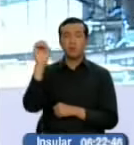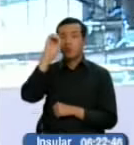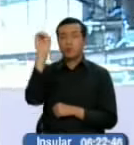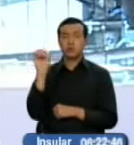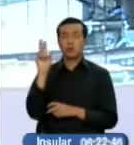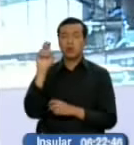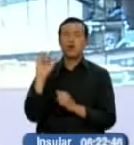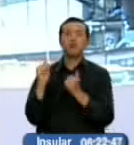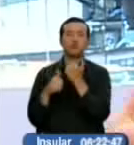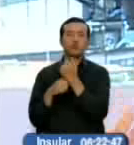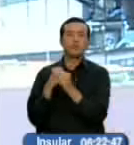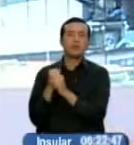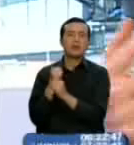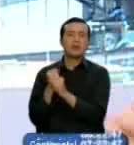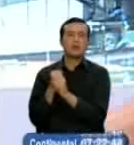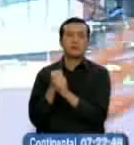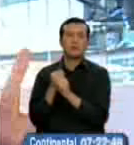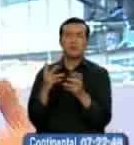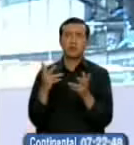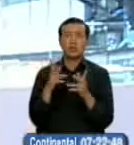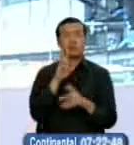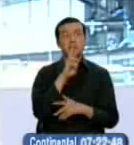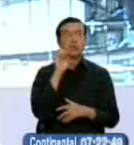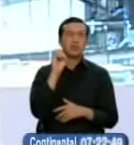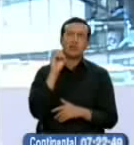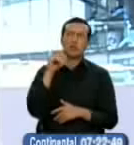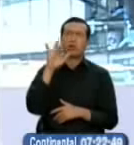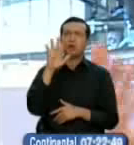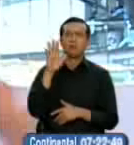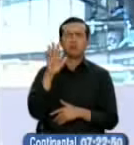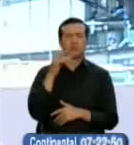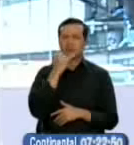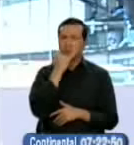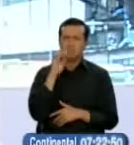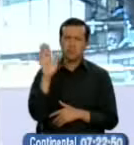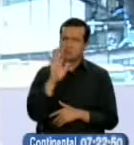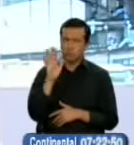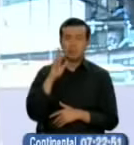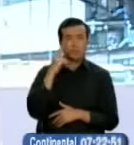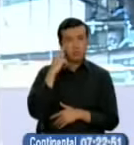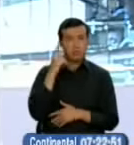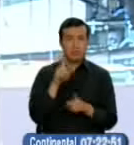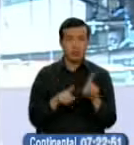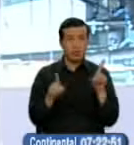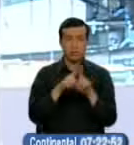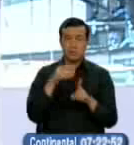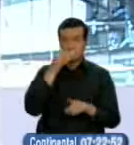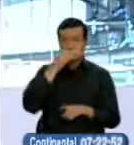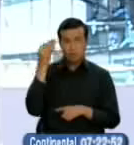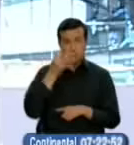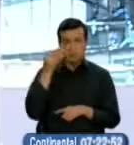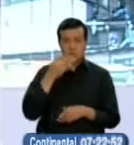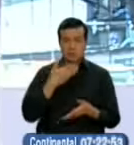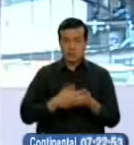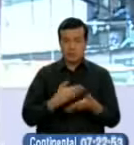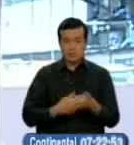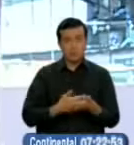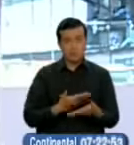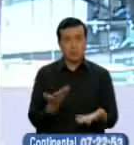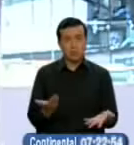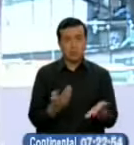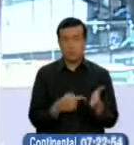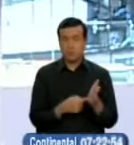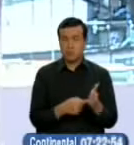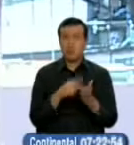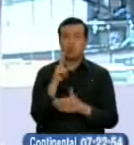16.3% de subempleo. No es tal que los 60 y más por ciento de desempleo, sino hay que remitirse también a fuentes que son muy creíbles, ¿no?